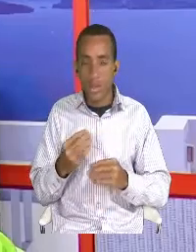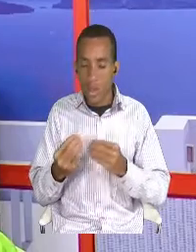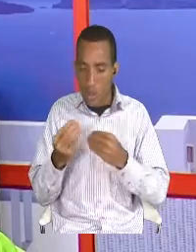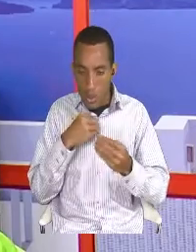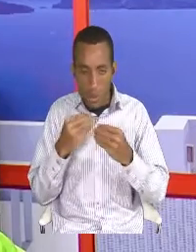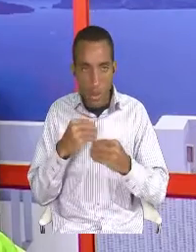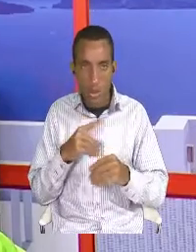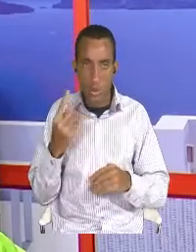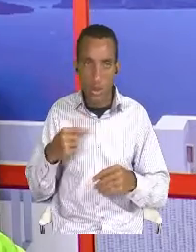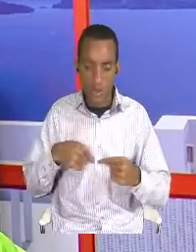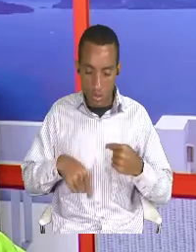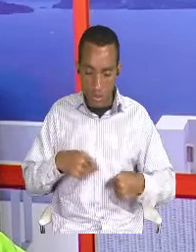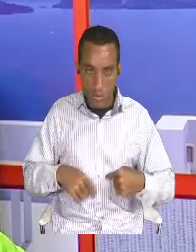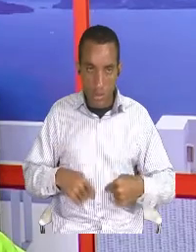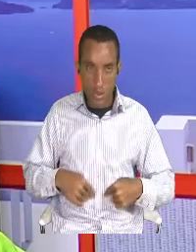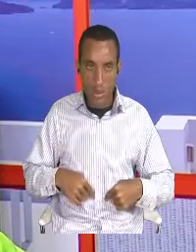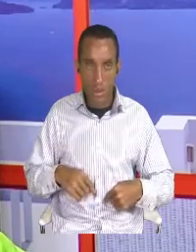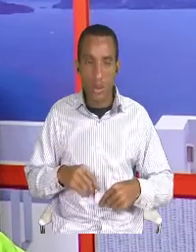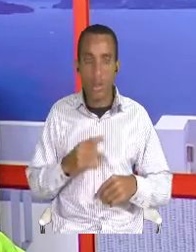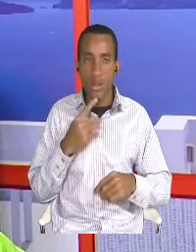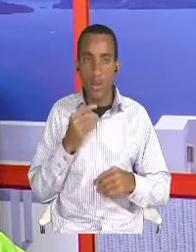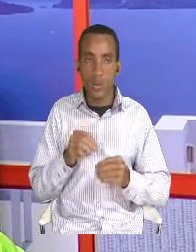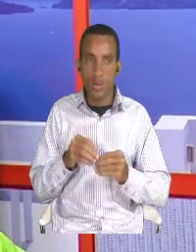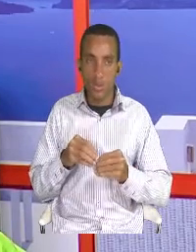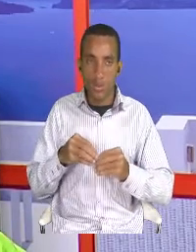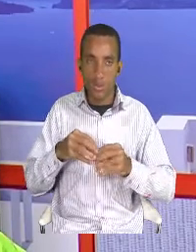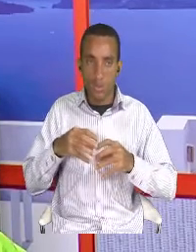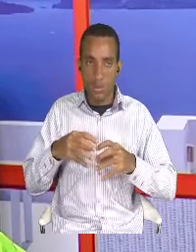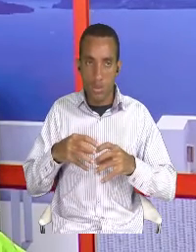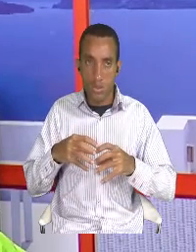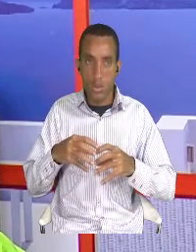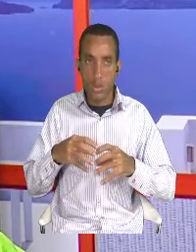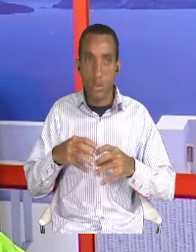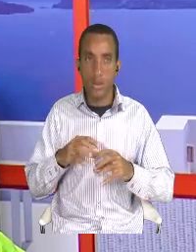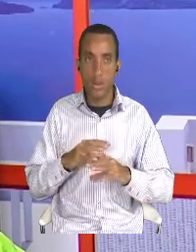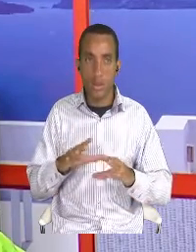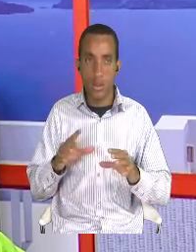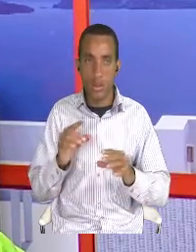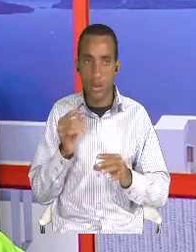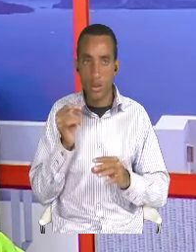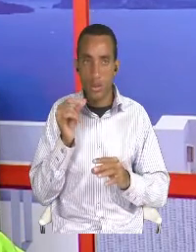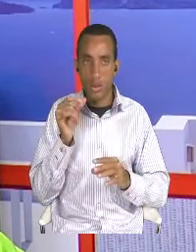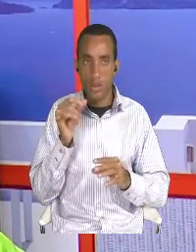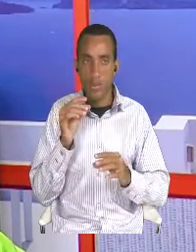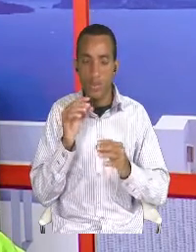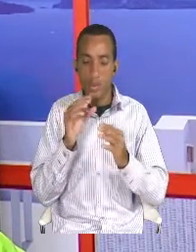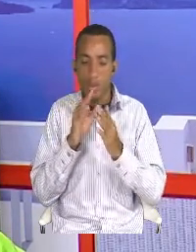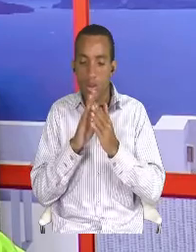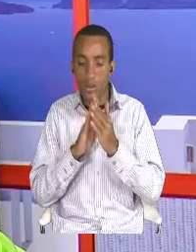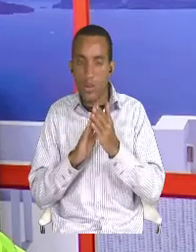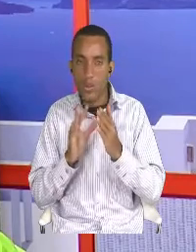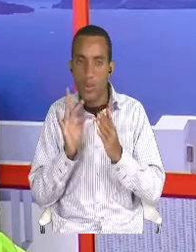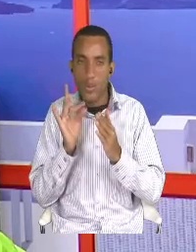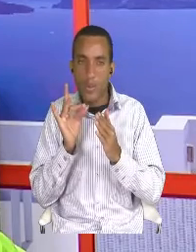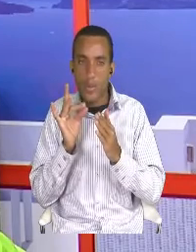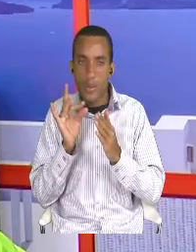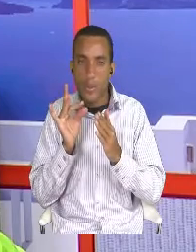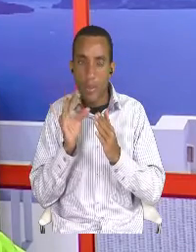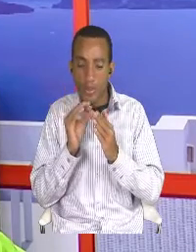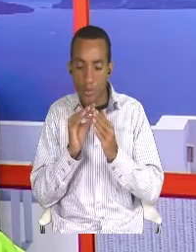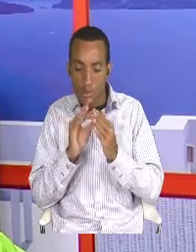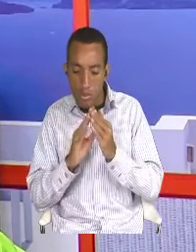pueden acumular. La idea es que se inflen un poquito y hagan su barrido. Ellas botan una babita. Su barrido en nuestro